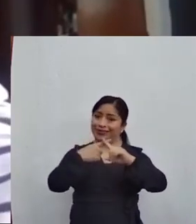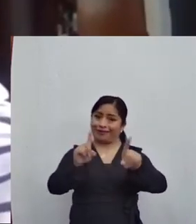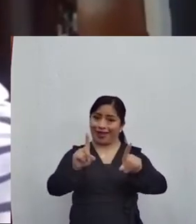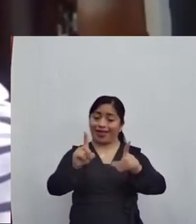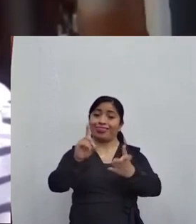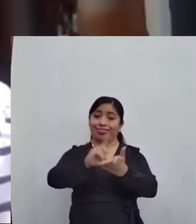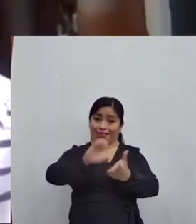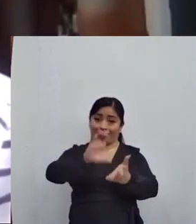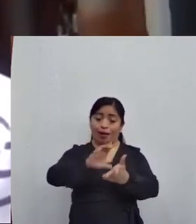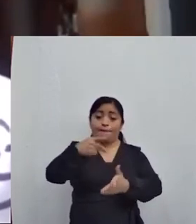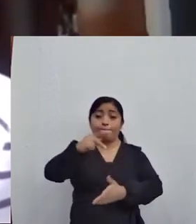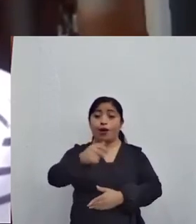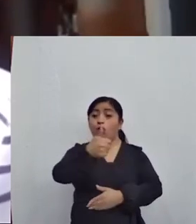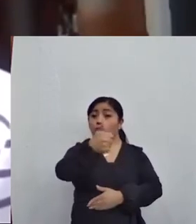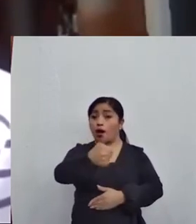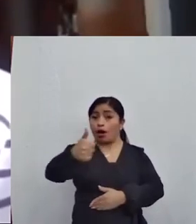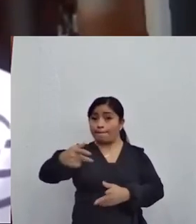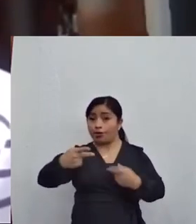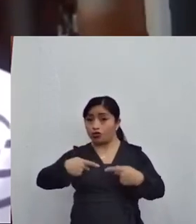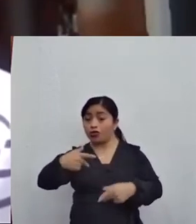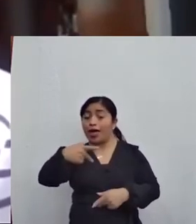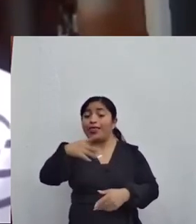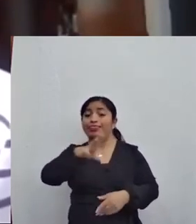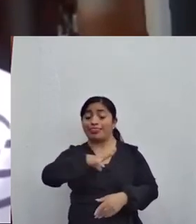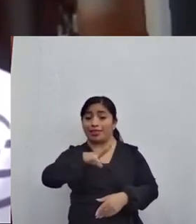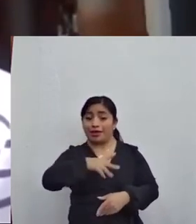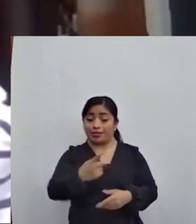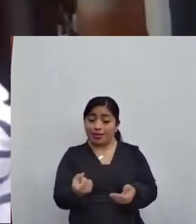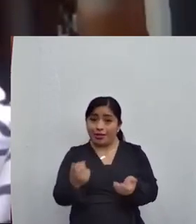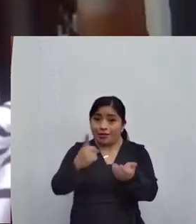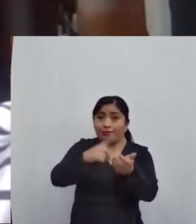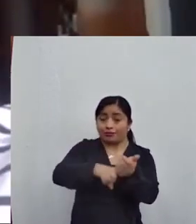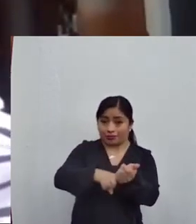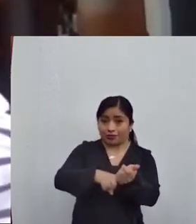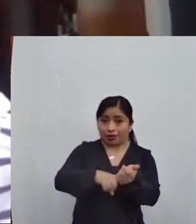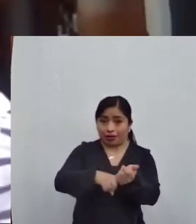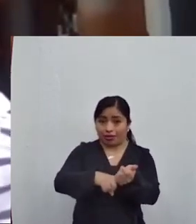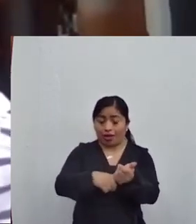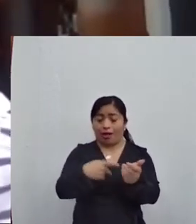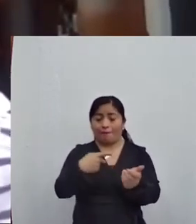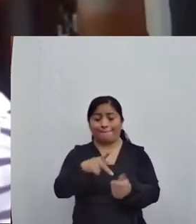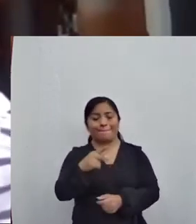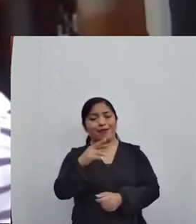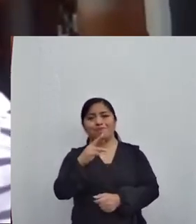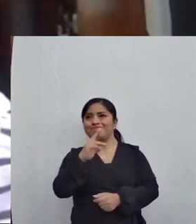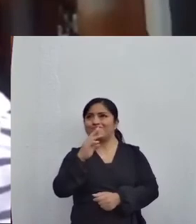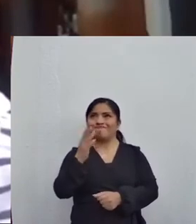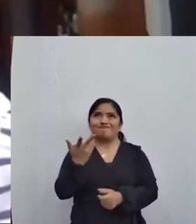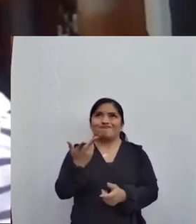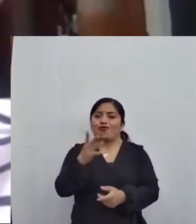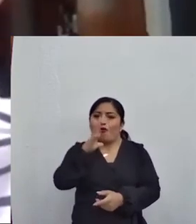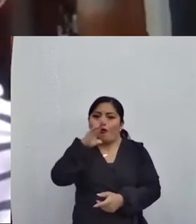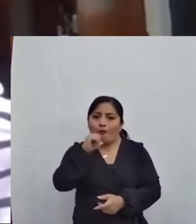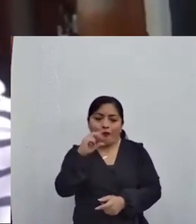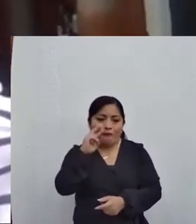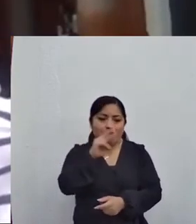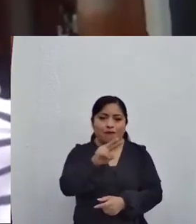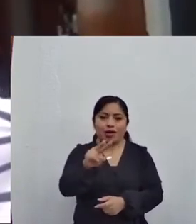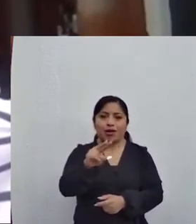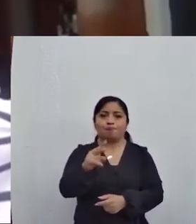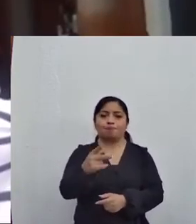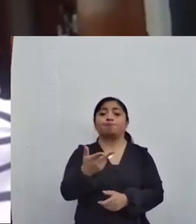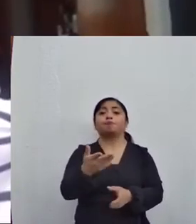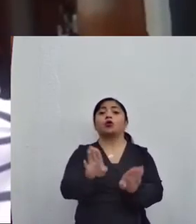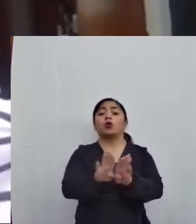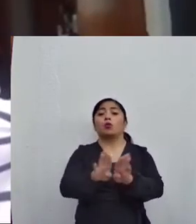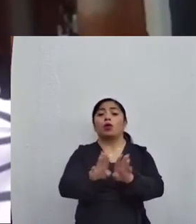una discapacidad y muchas veces la discapacidad que tienen está empeorada por el ambiente. Así como una persona que tiene